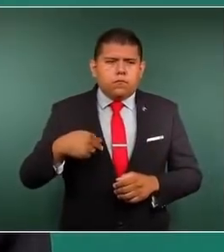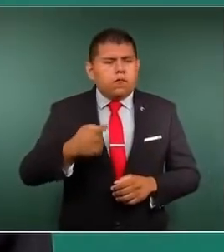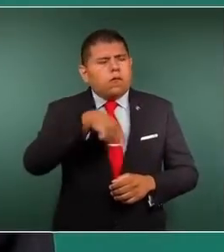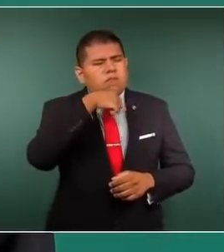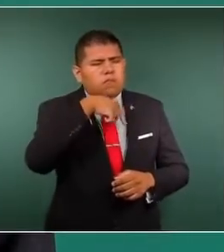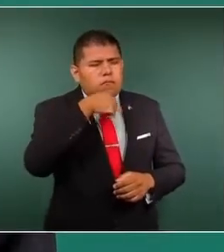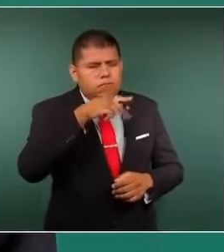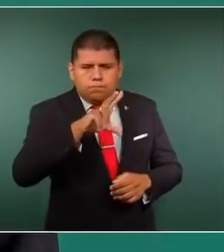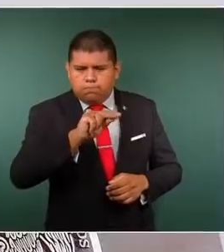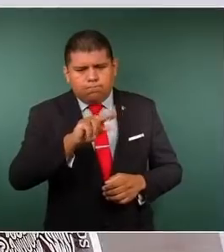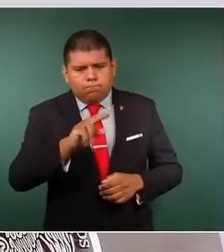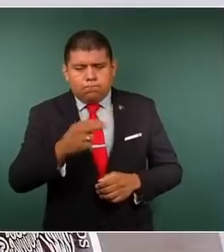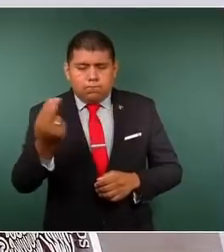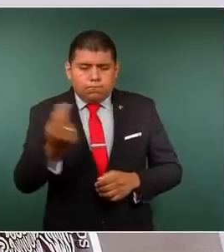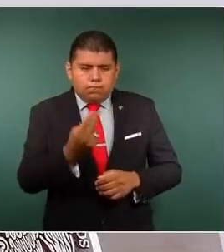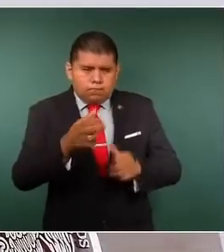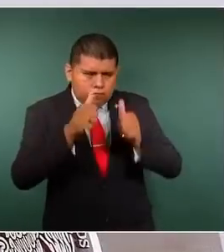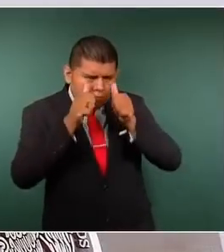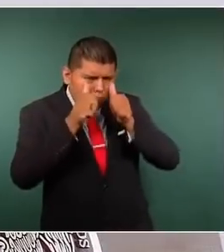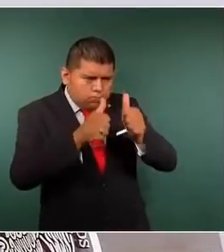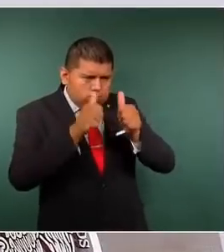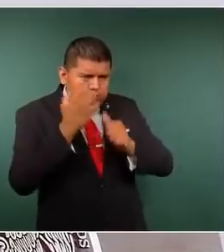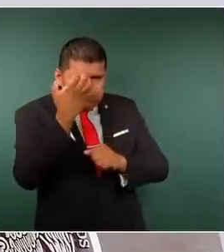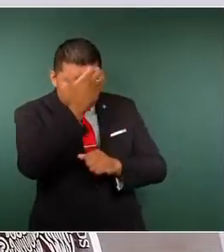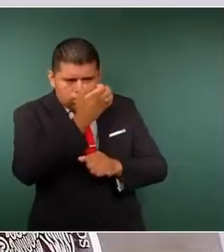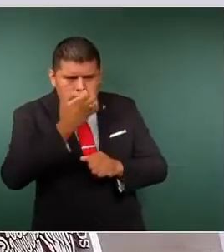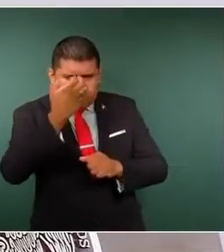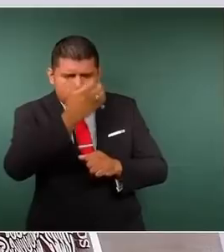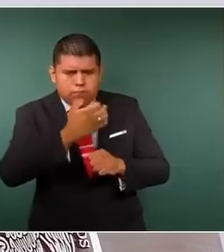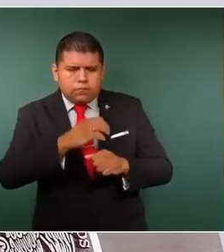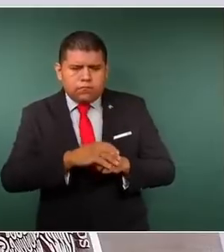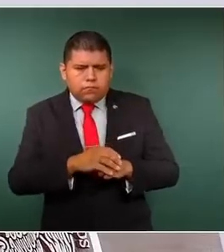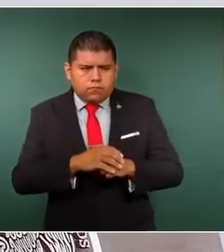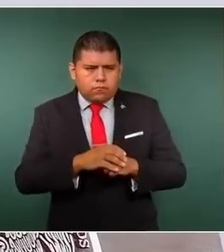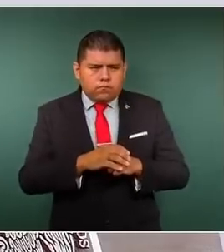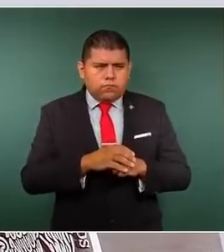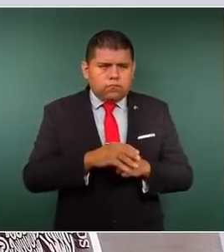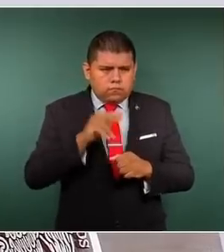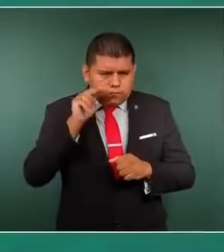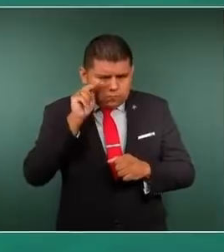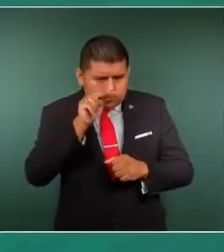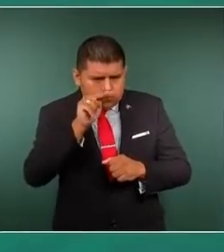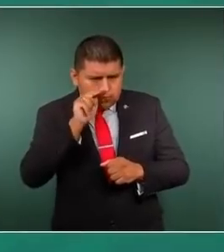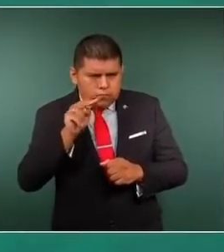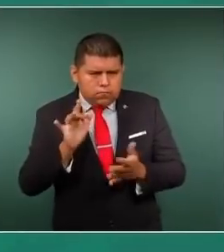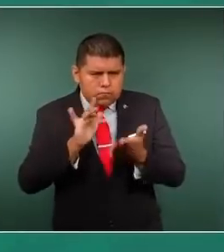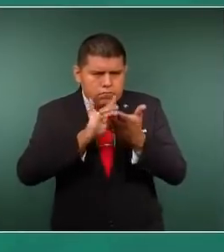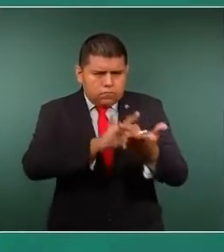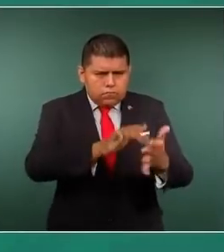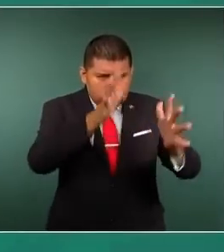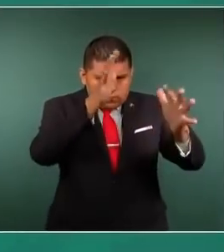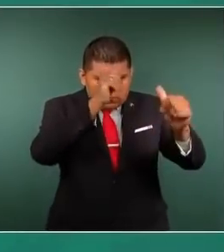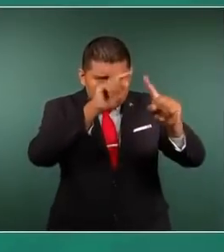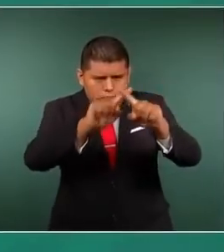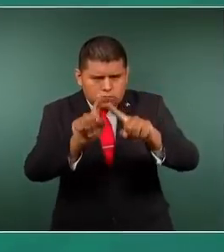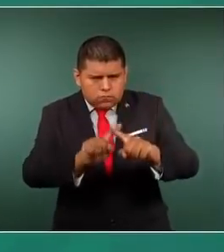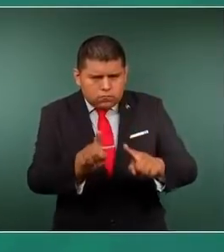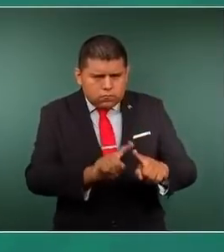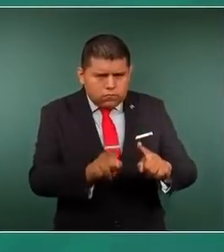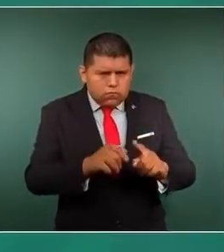este tema y sabemos que la red de complicidades se van tejiendo cuando las carreras